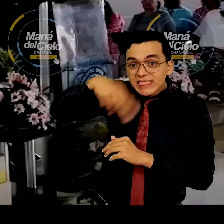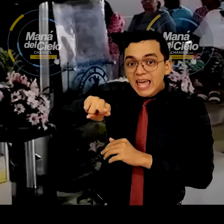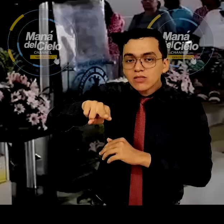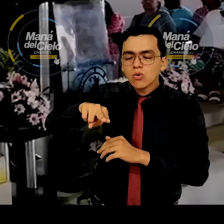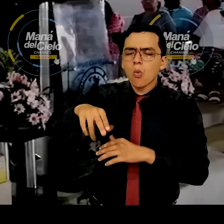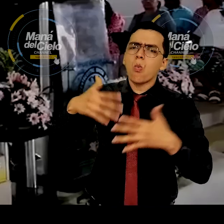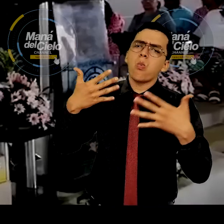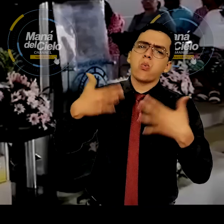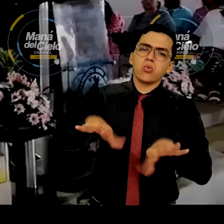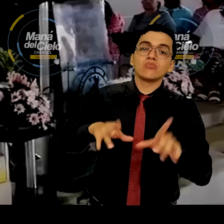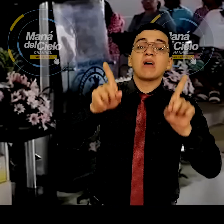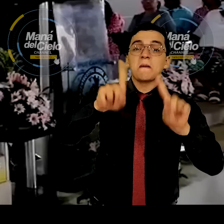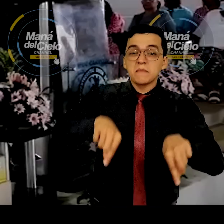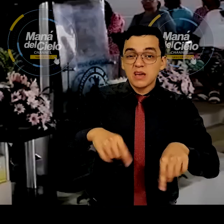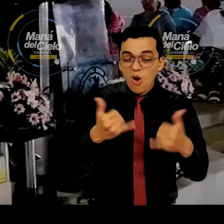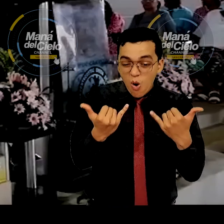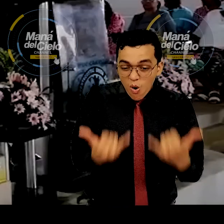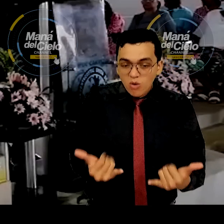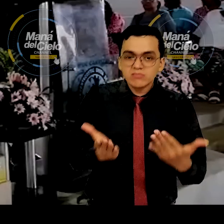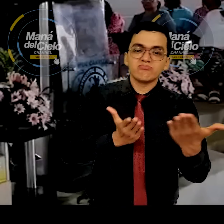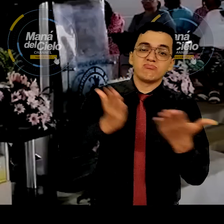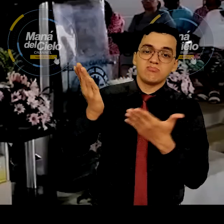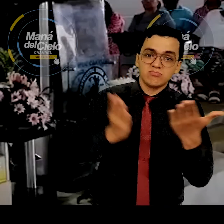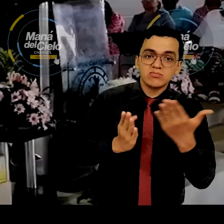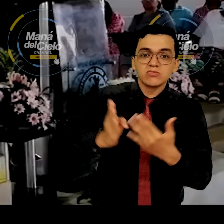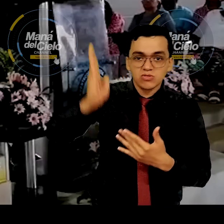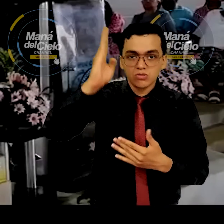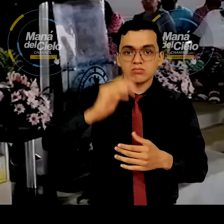Necesitamos una generación que ponga el pecho,